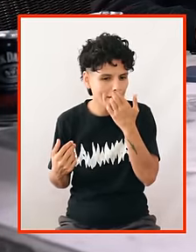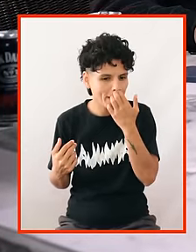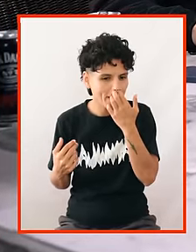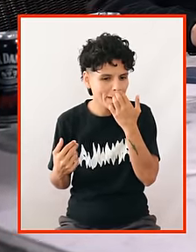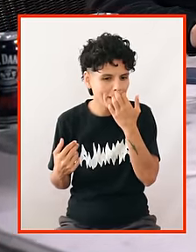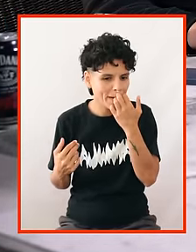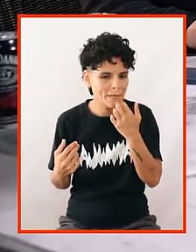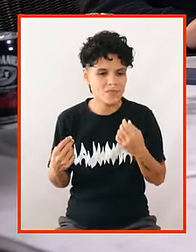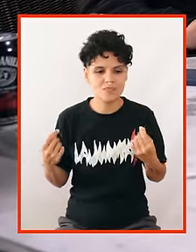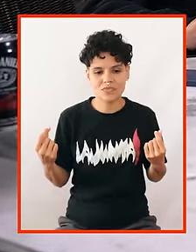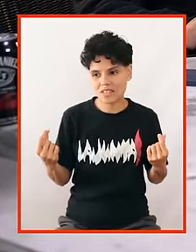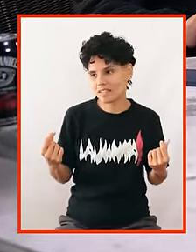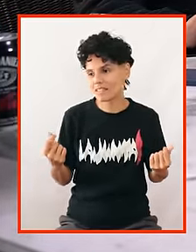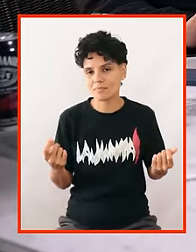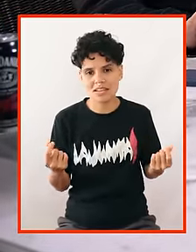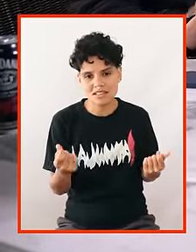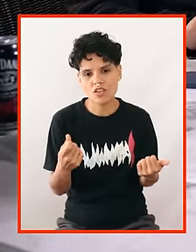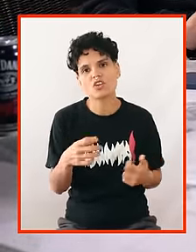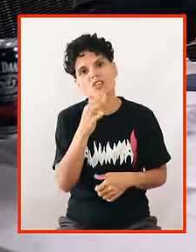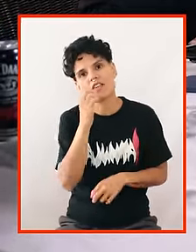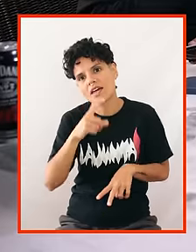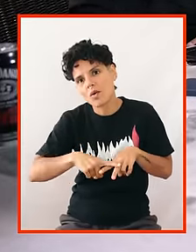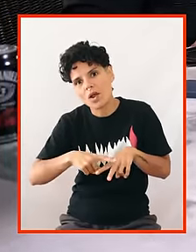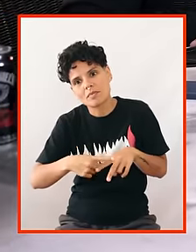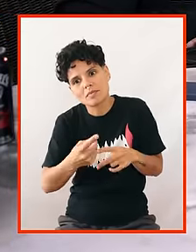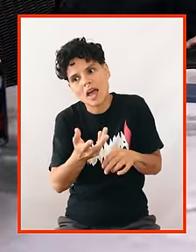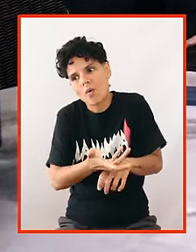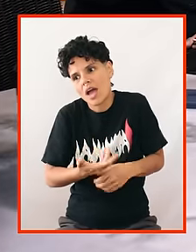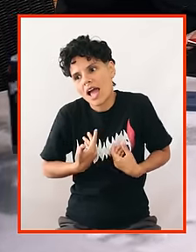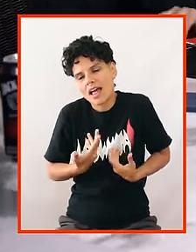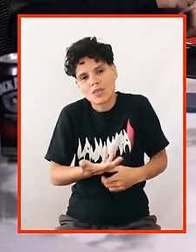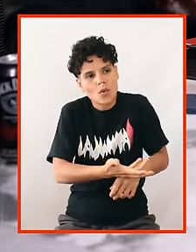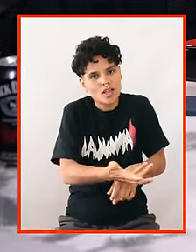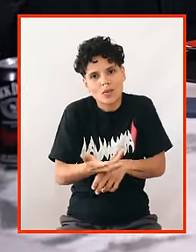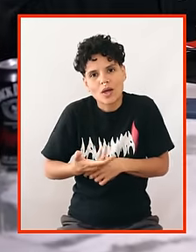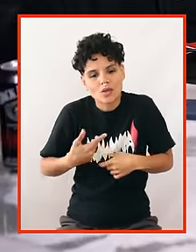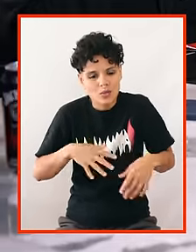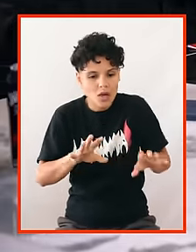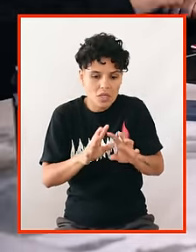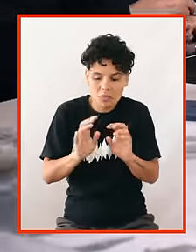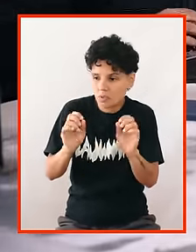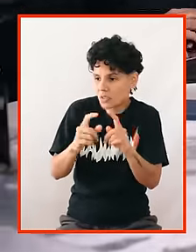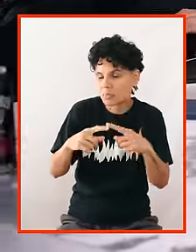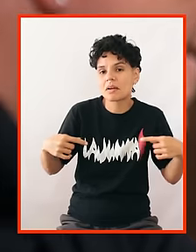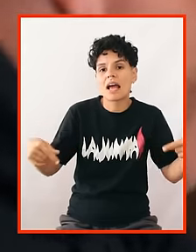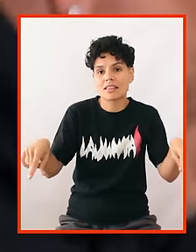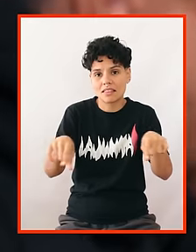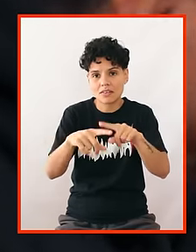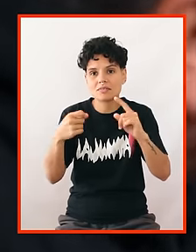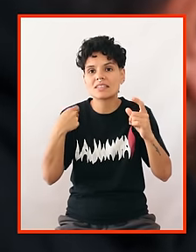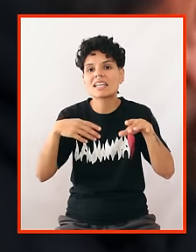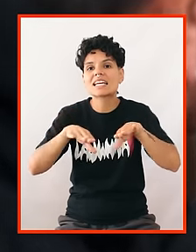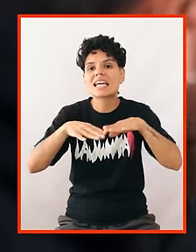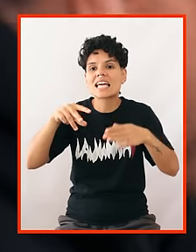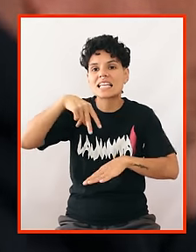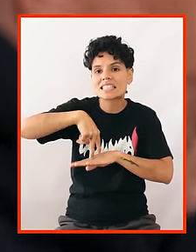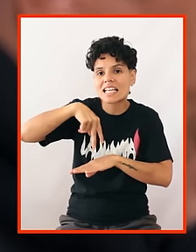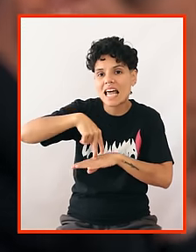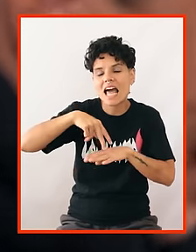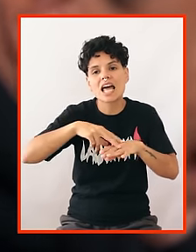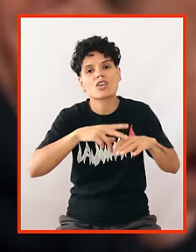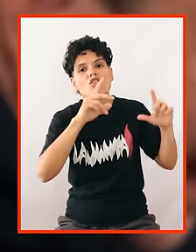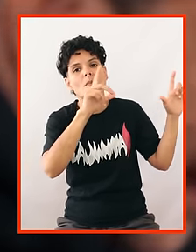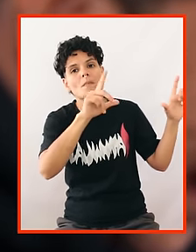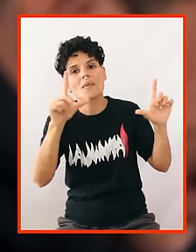Instalaron un escenario. Bueno, para tirar cocinas, tú. Son de Walpé, se me había olvidado que estoy con los walpenitos, ¿eh? Instalaron